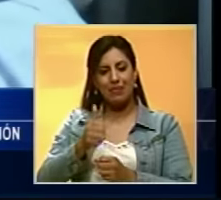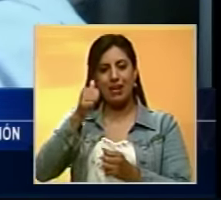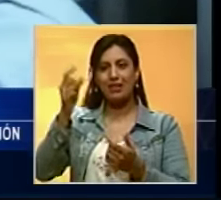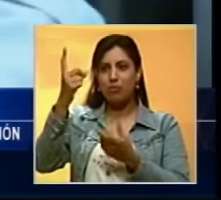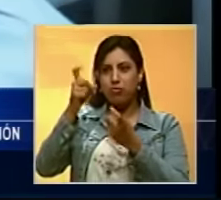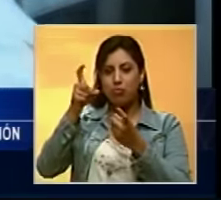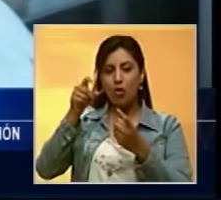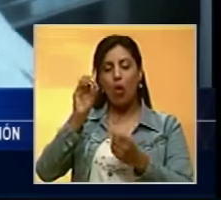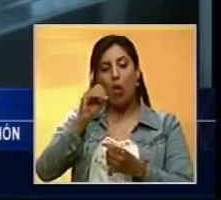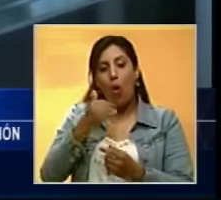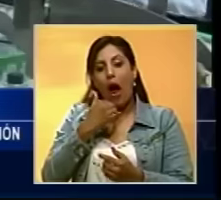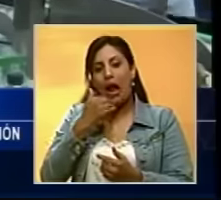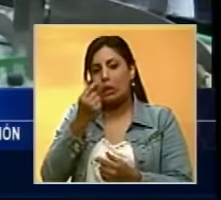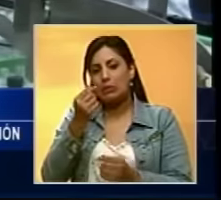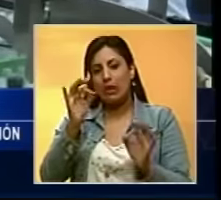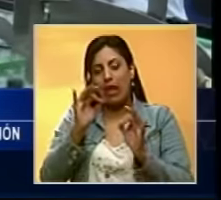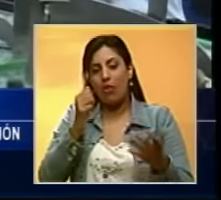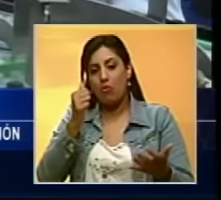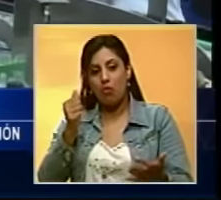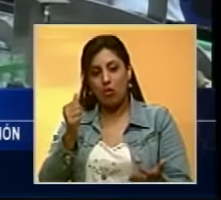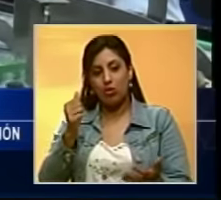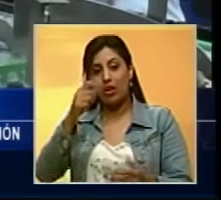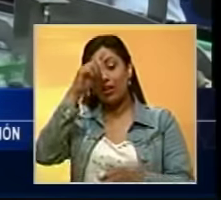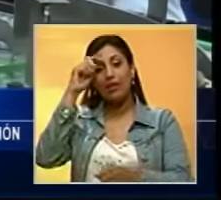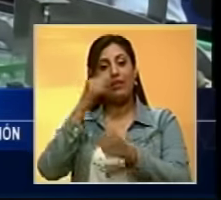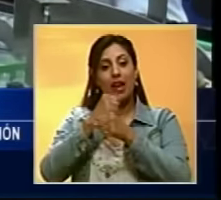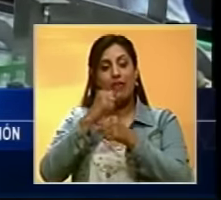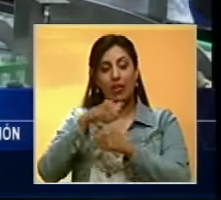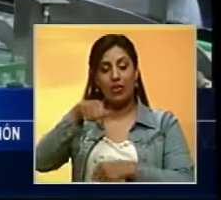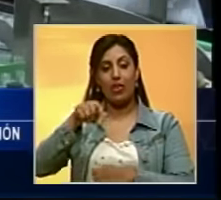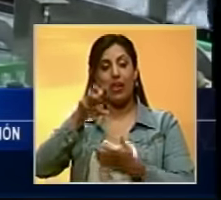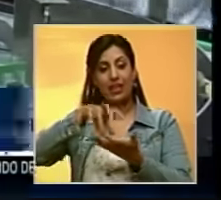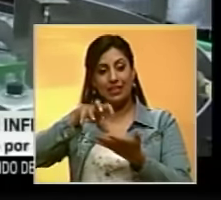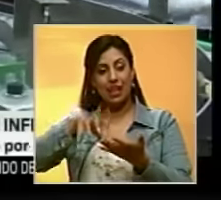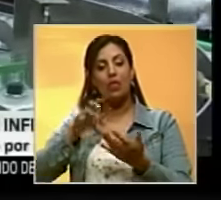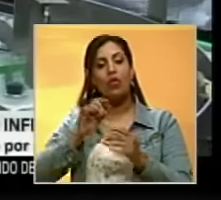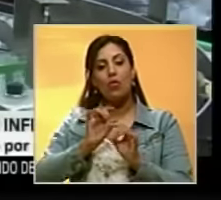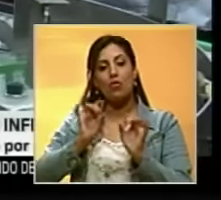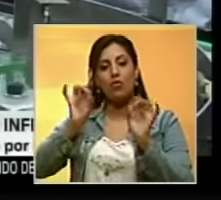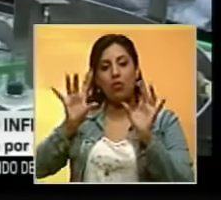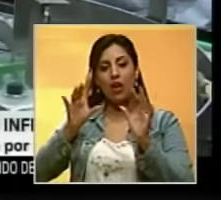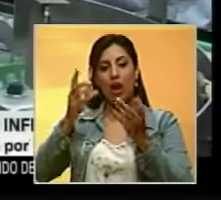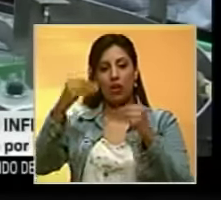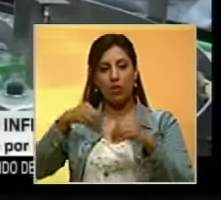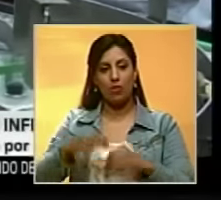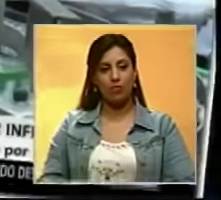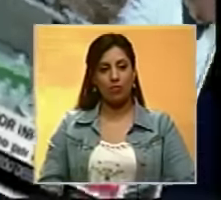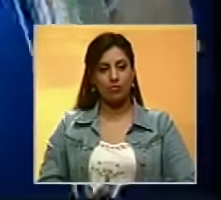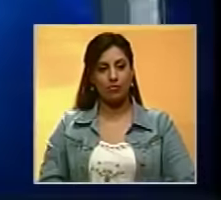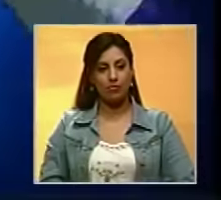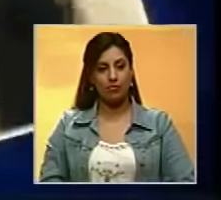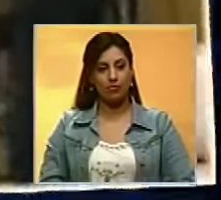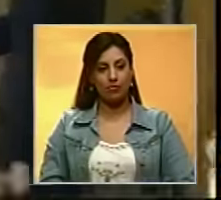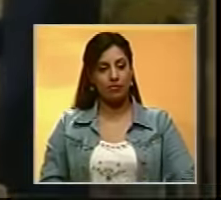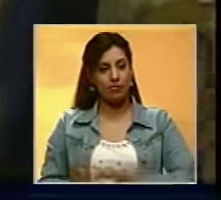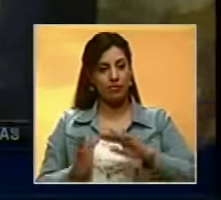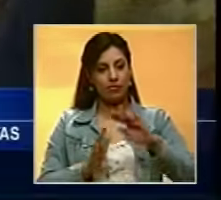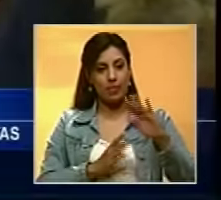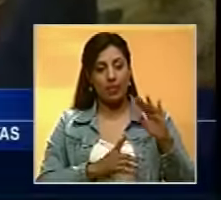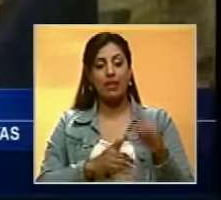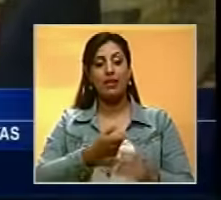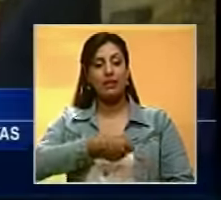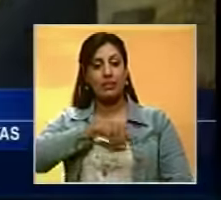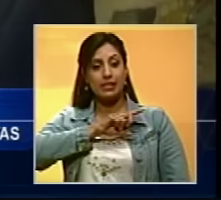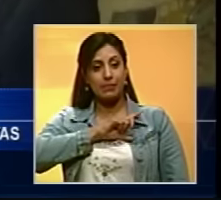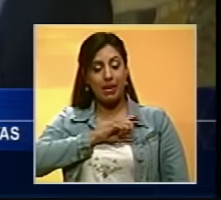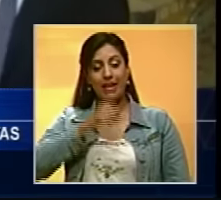ingresos o incluso ningún Bono los trabajadores estatales están excluidos del acuerdo en